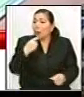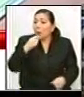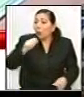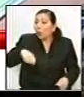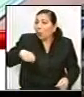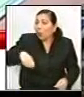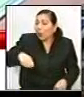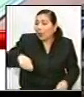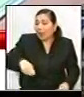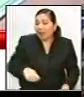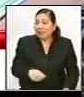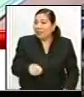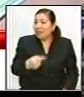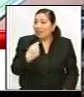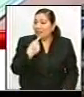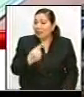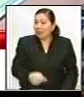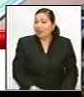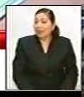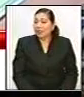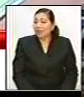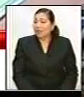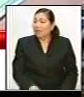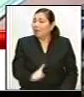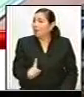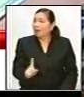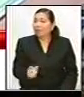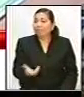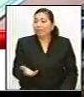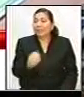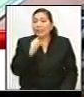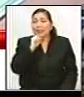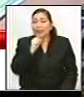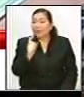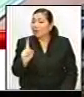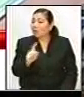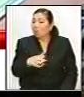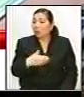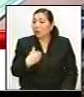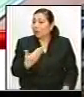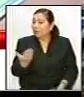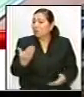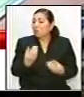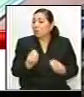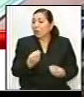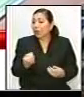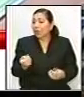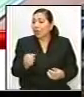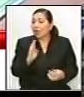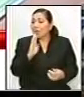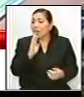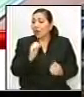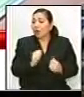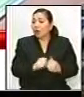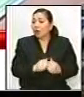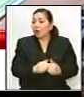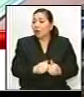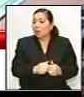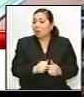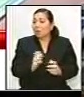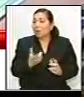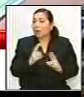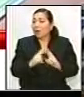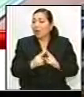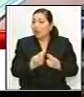bastoncito. Y ella decía, la secretaria salía, no los pueden recibir porque ella está hablando con el señor Moreno, tiene